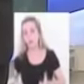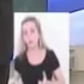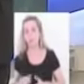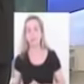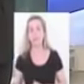revisada